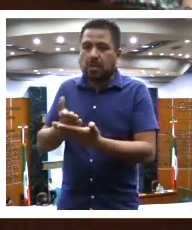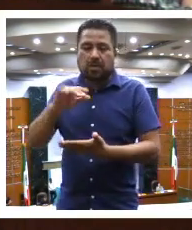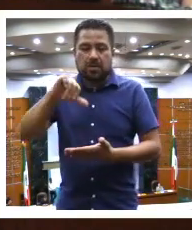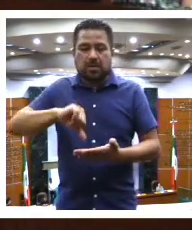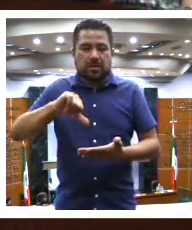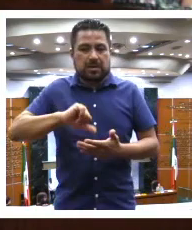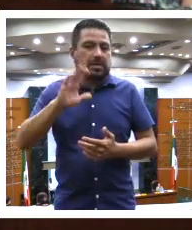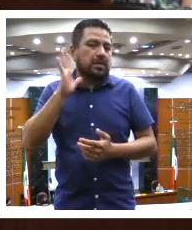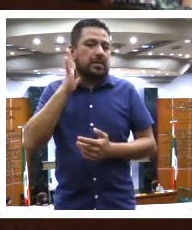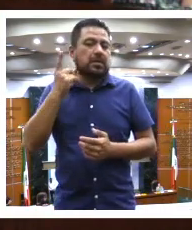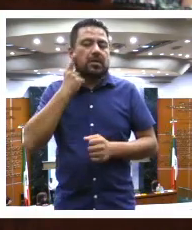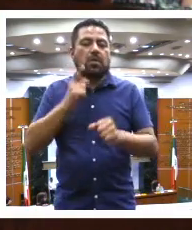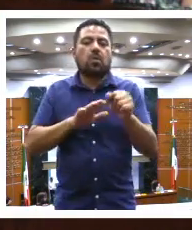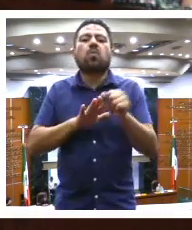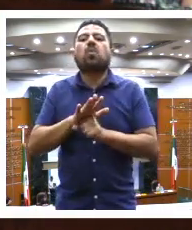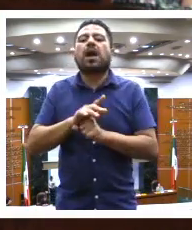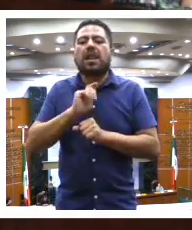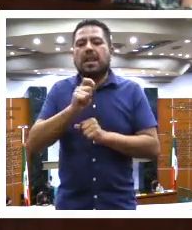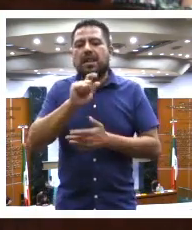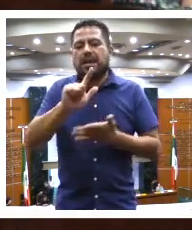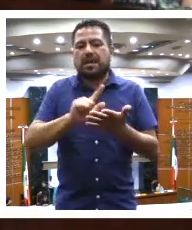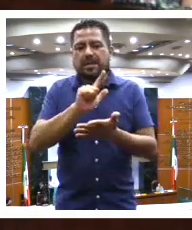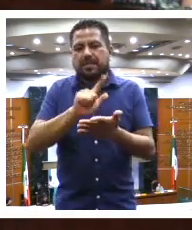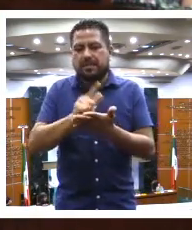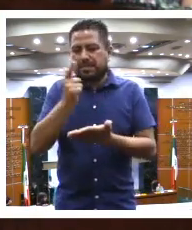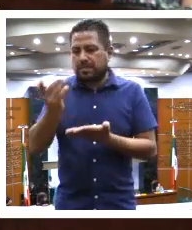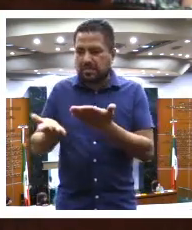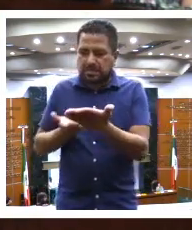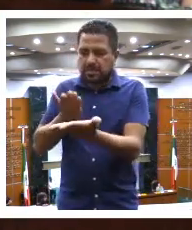soberanía popular la siguiente iniciativa